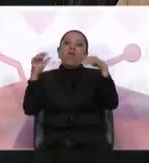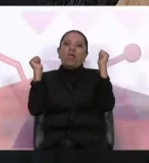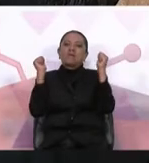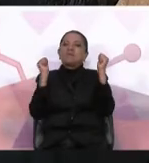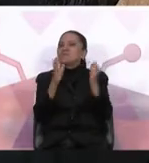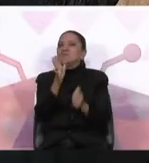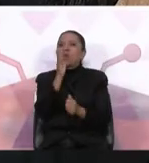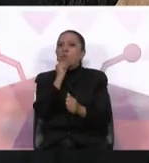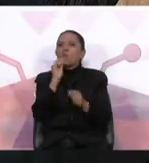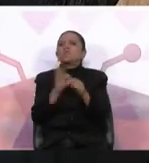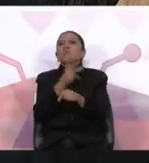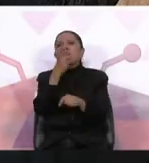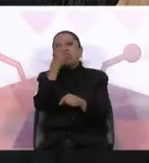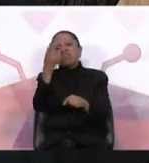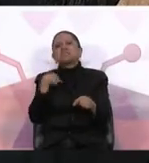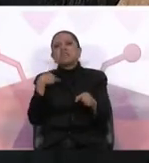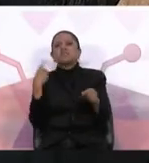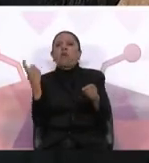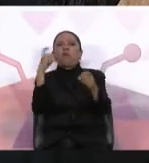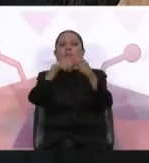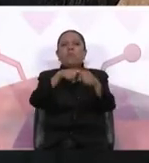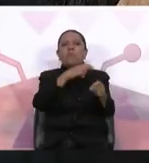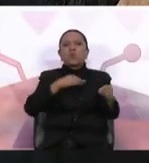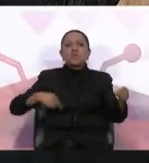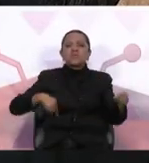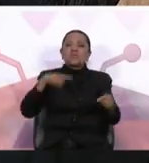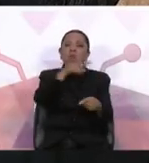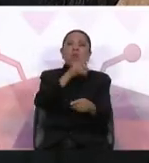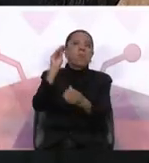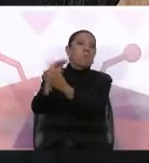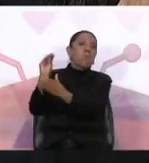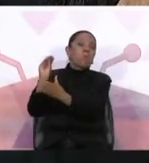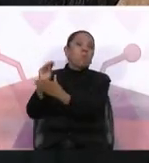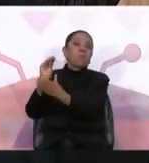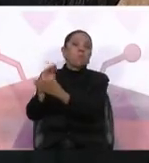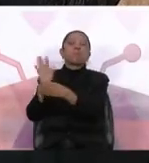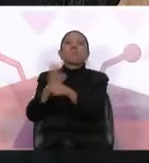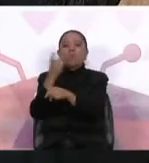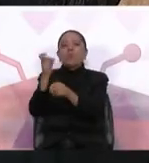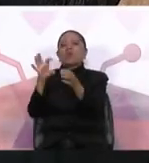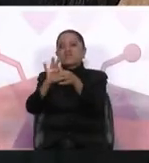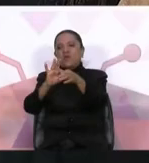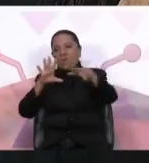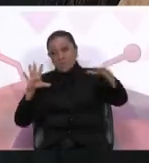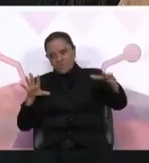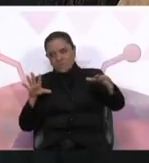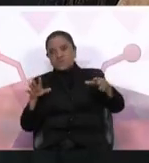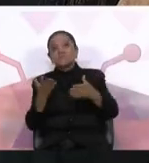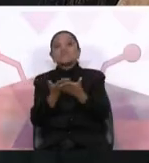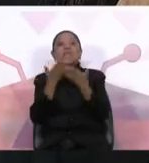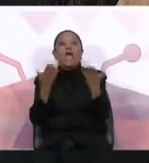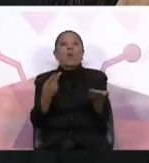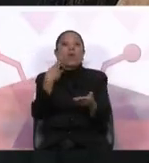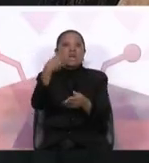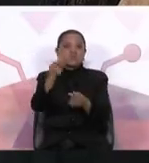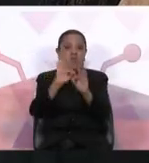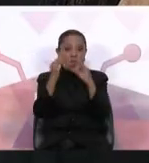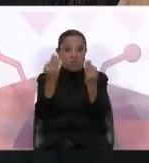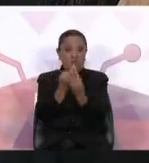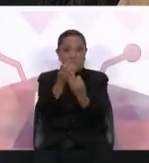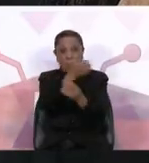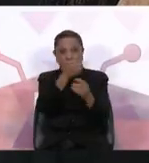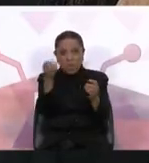municipios donde no les daban la atención en los recursos y parte de su manera ellos organizarse hoy veo aquí una